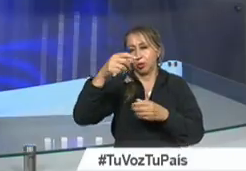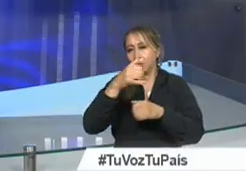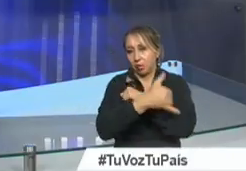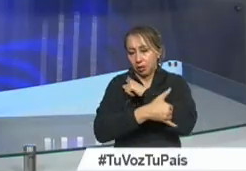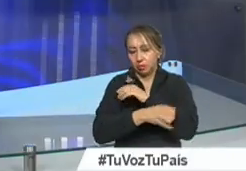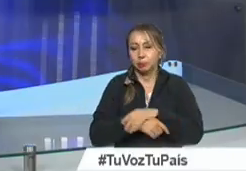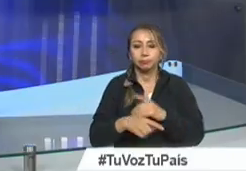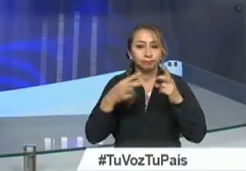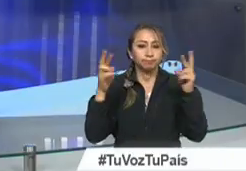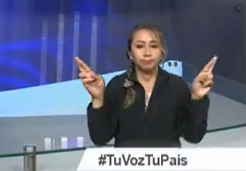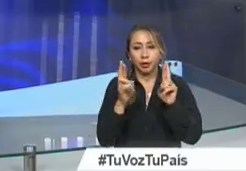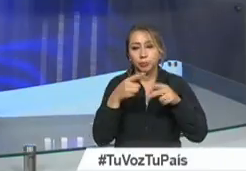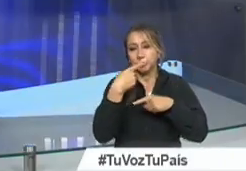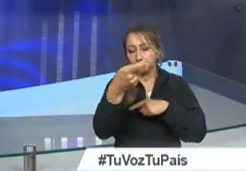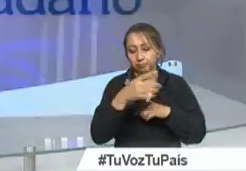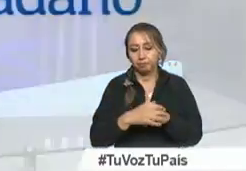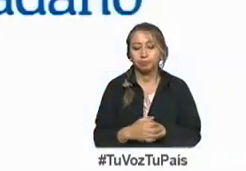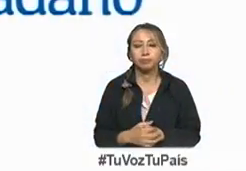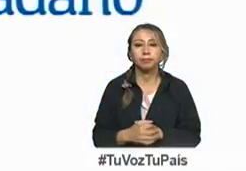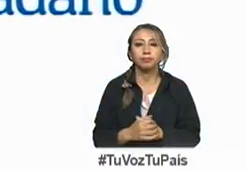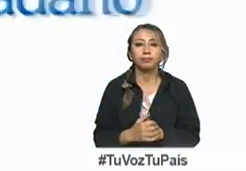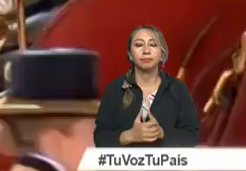en el siguiente resumen internacional